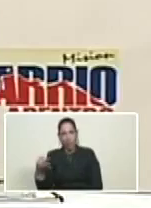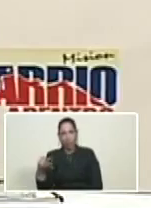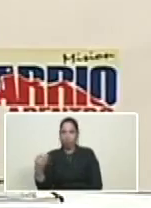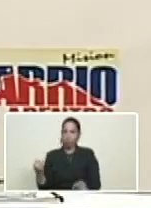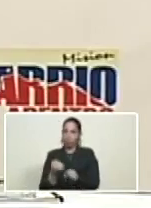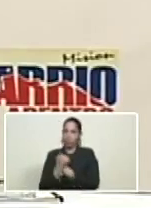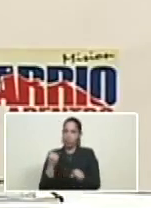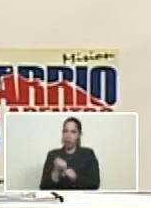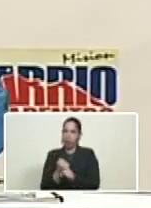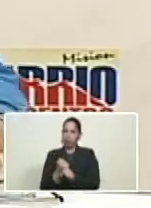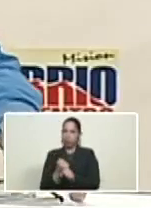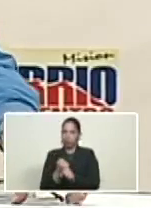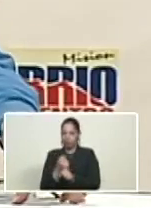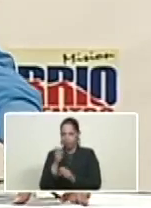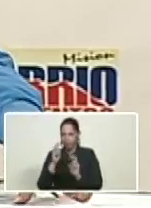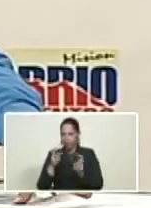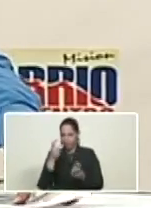laborales,